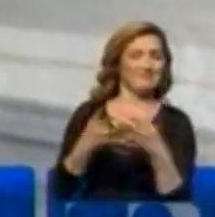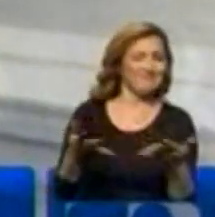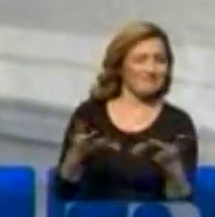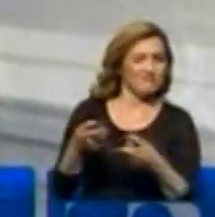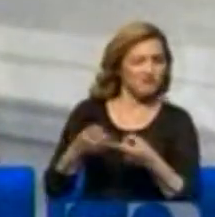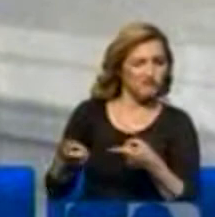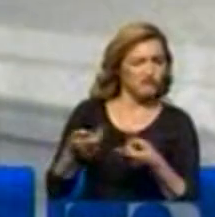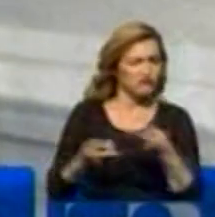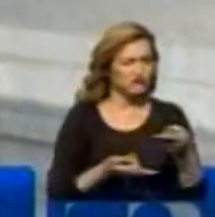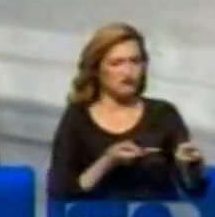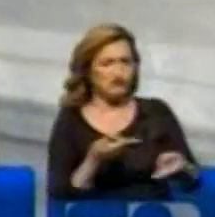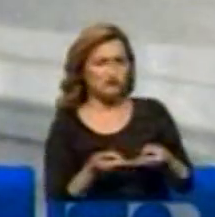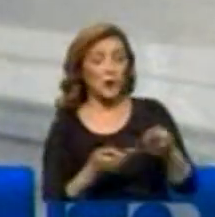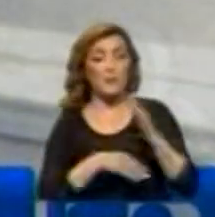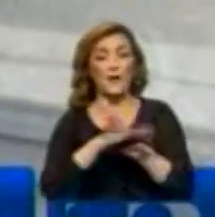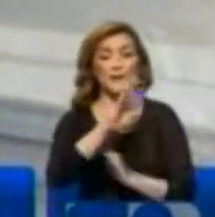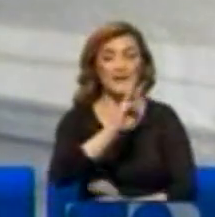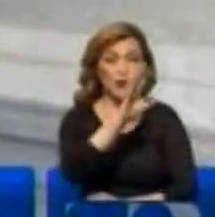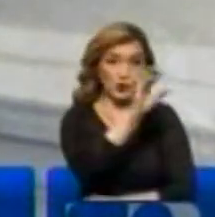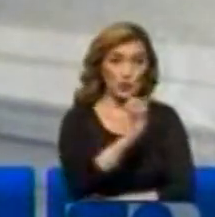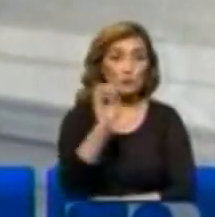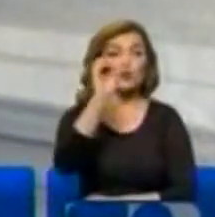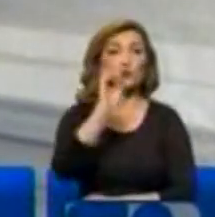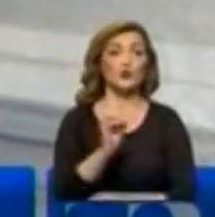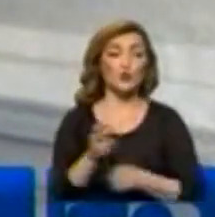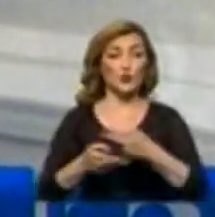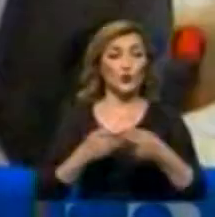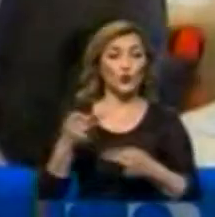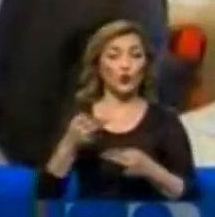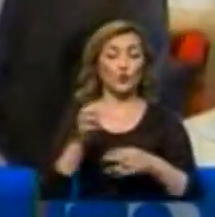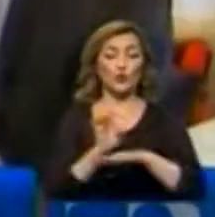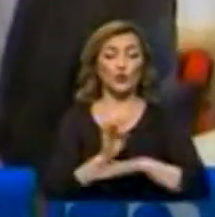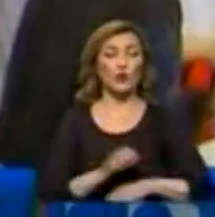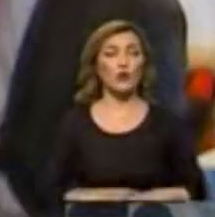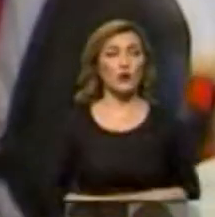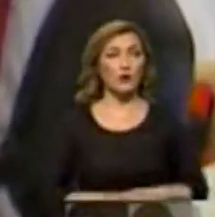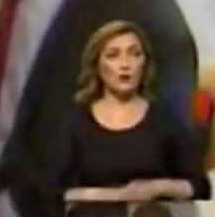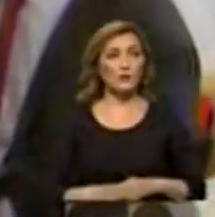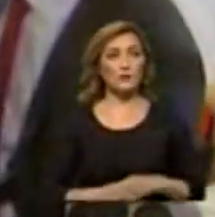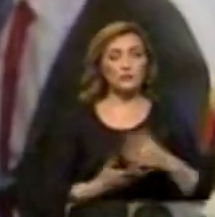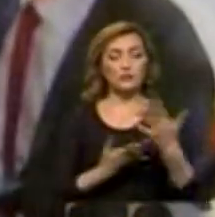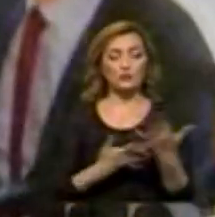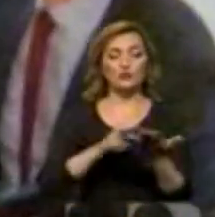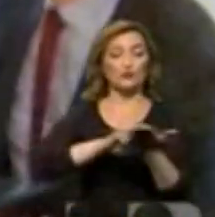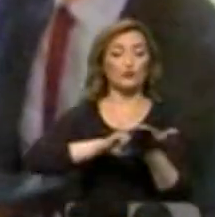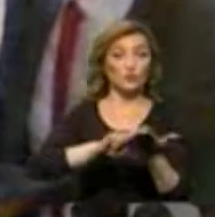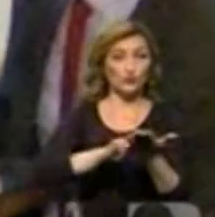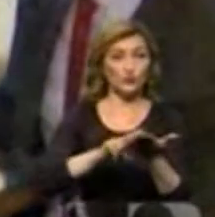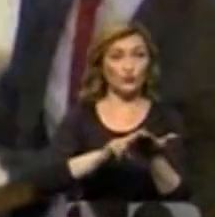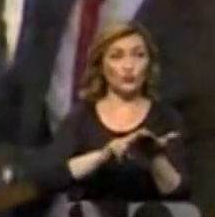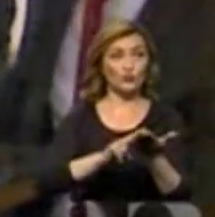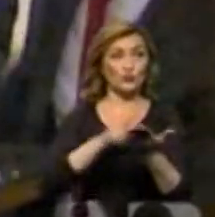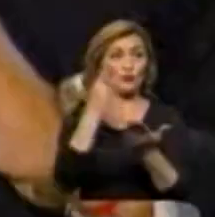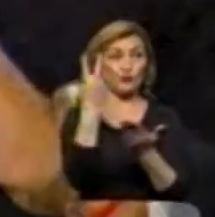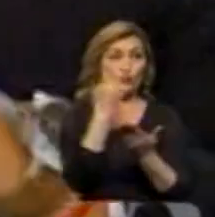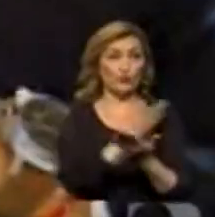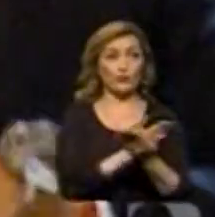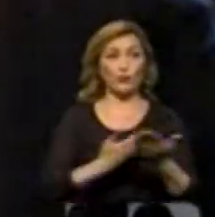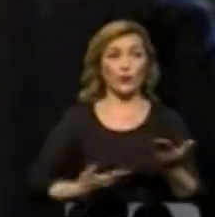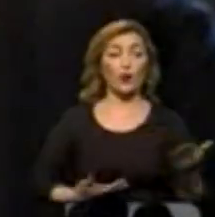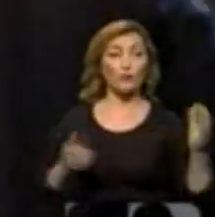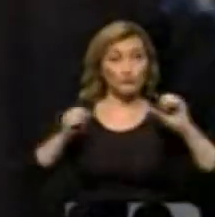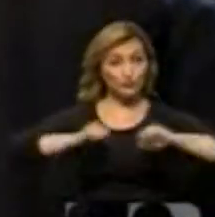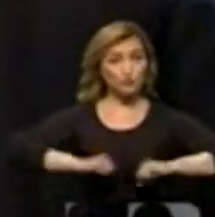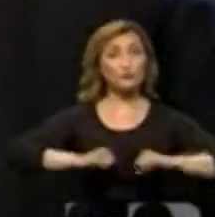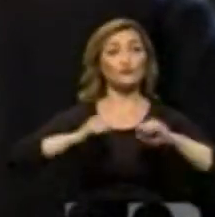del 60% de las exportaciones ecuatorianas. Esperan que en esta reunión y la de los dos mandatarios se